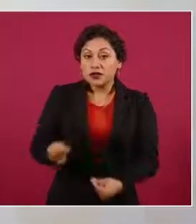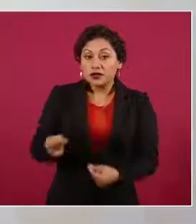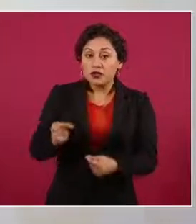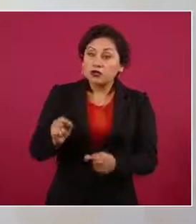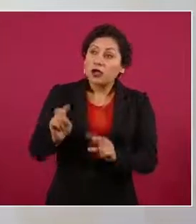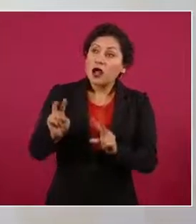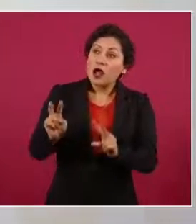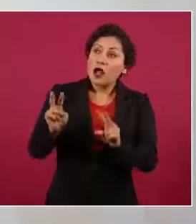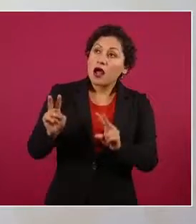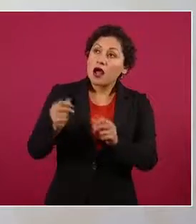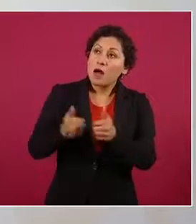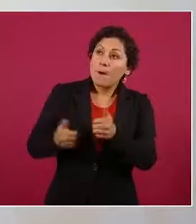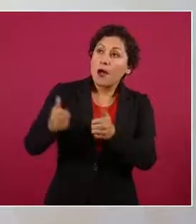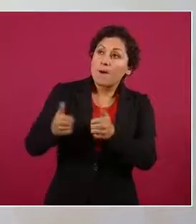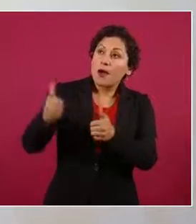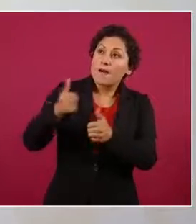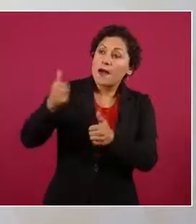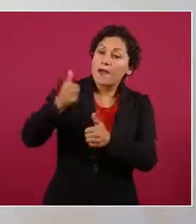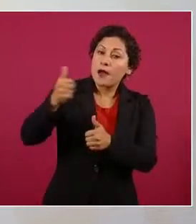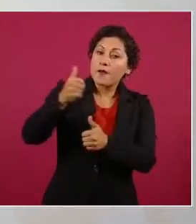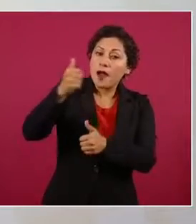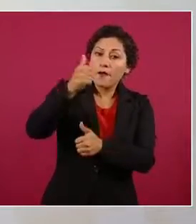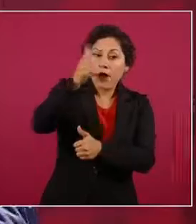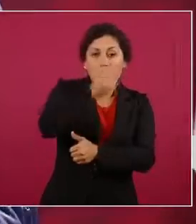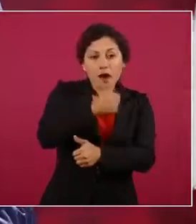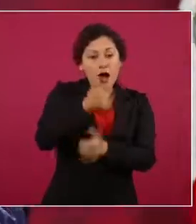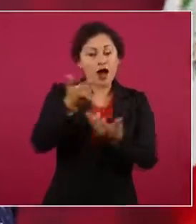hasta llegar a ser